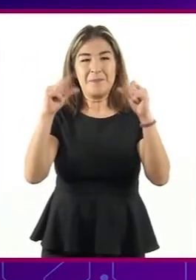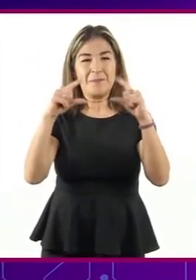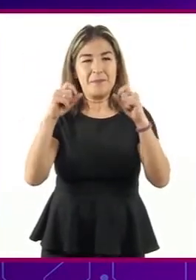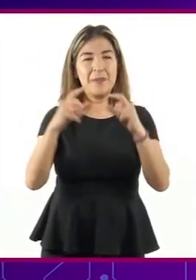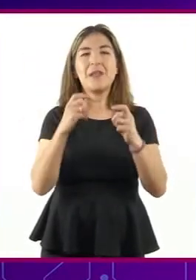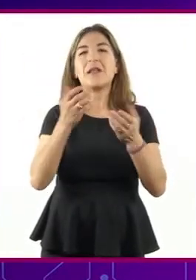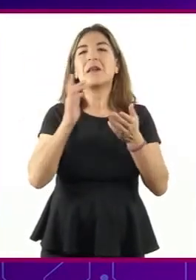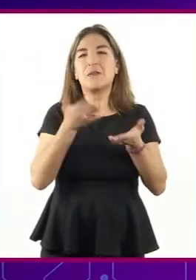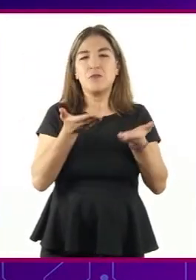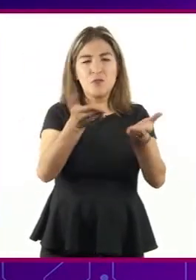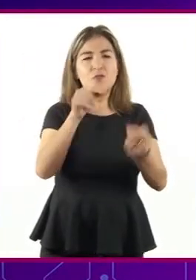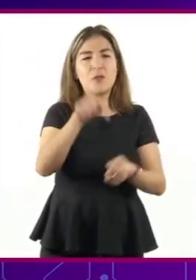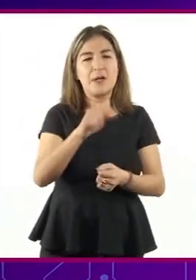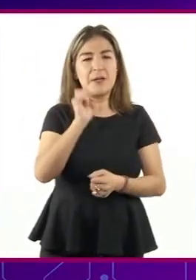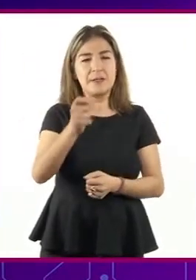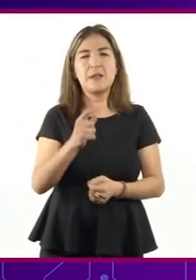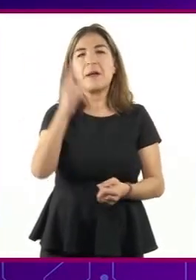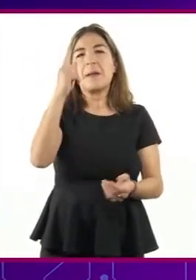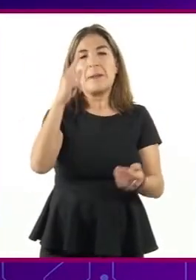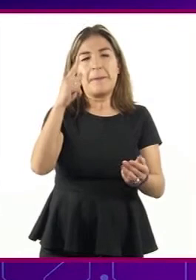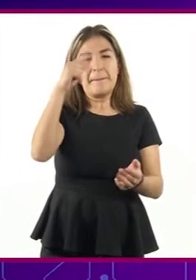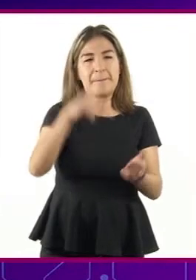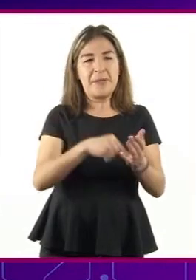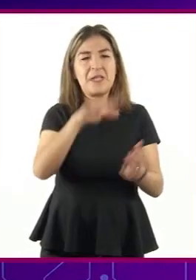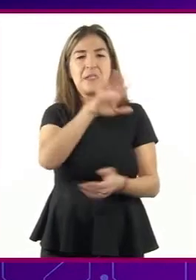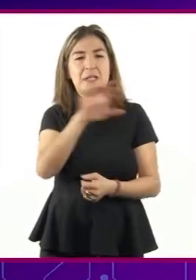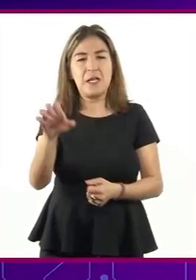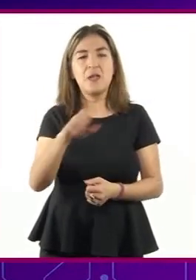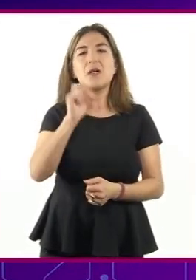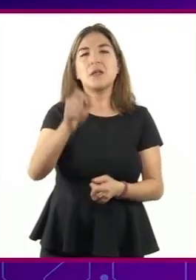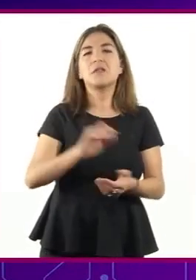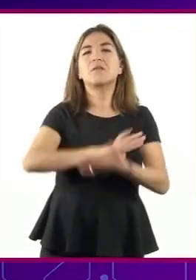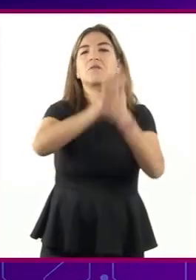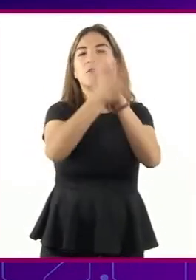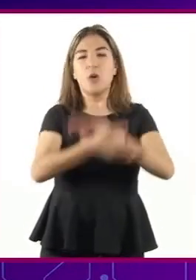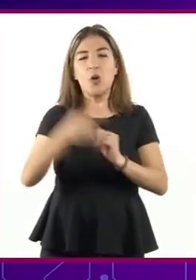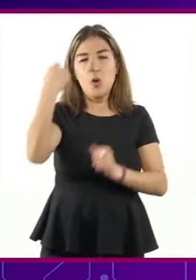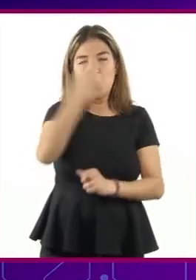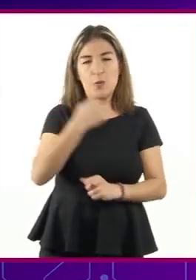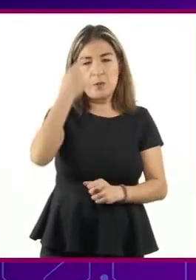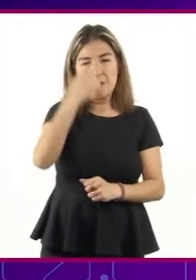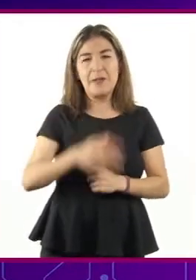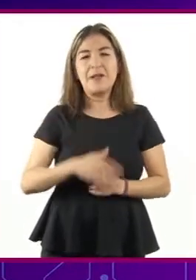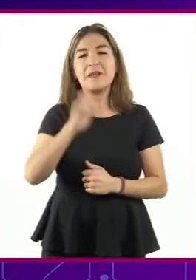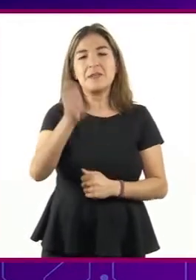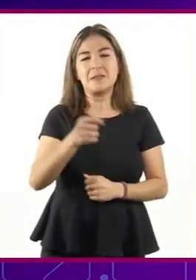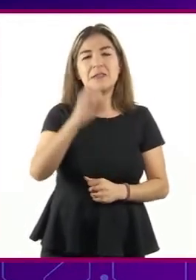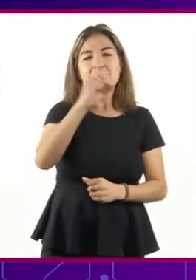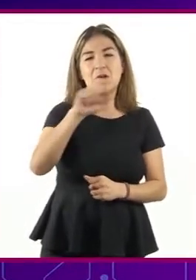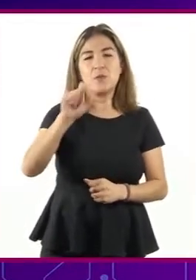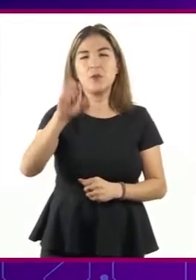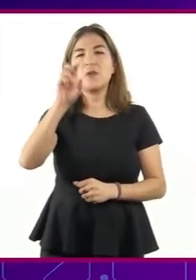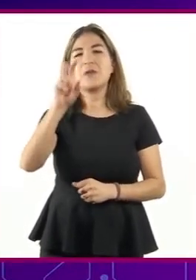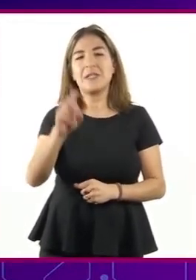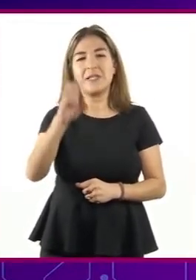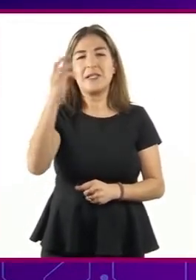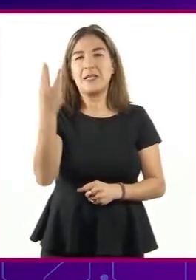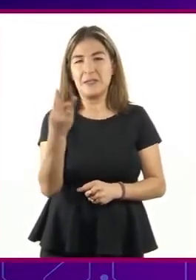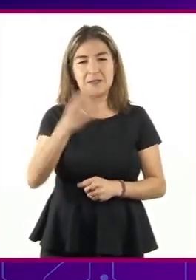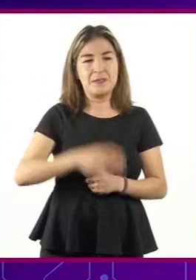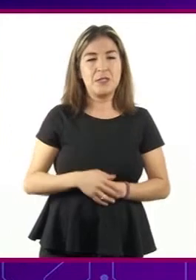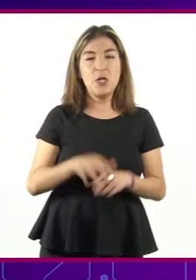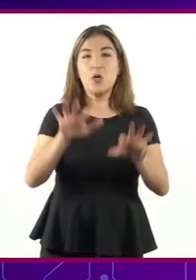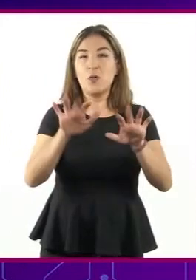watts con un uso de 20 minutos diarios, que convertido a horas nos da 0.33. Una